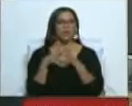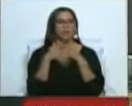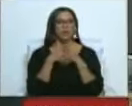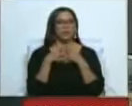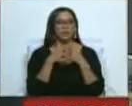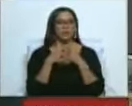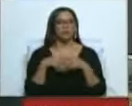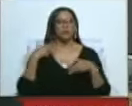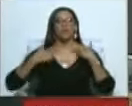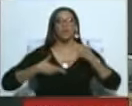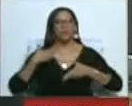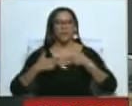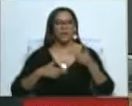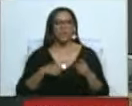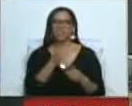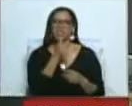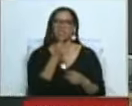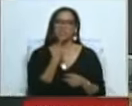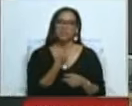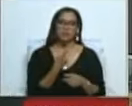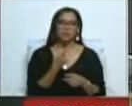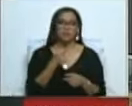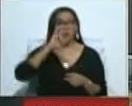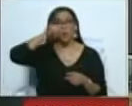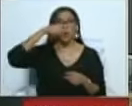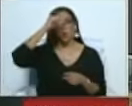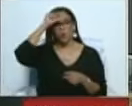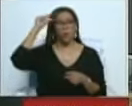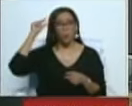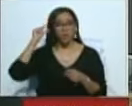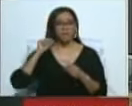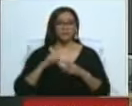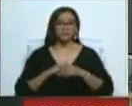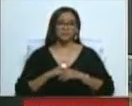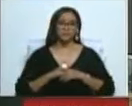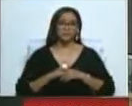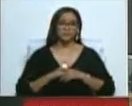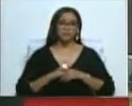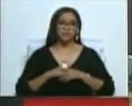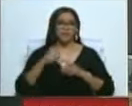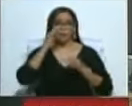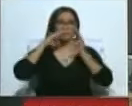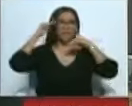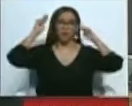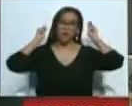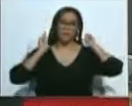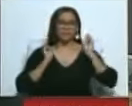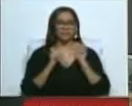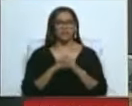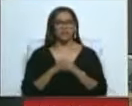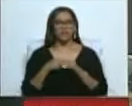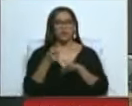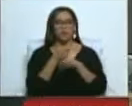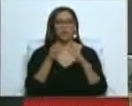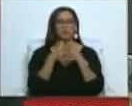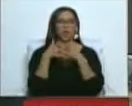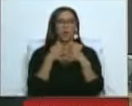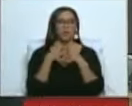son unos delincuentes. ¿Quién dice eso? Julio Borges, la Machado, el gobierno de Estados